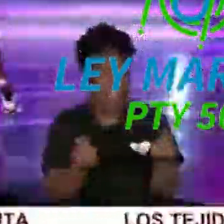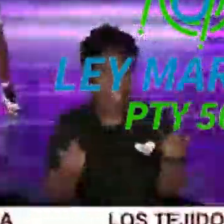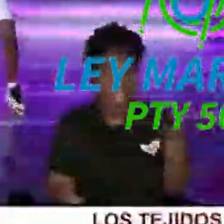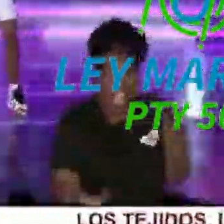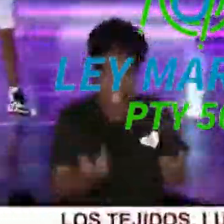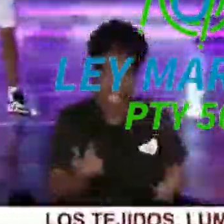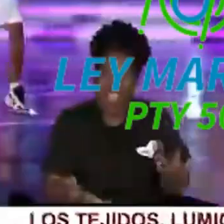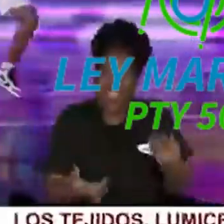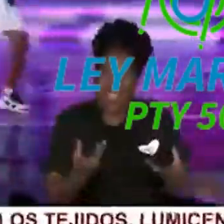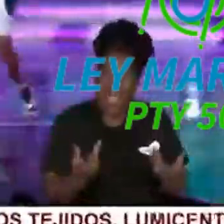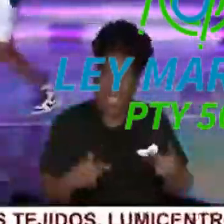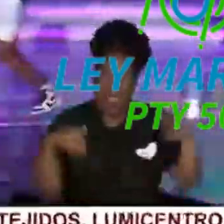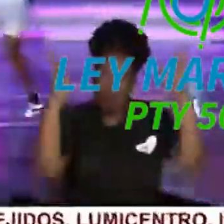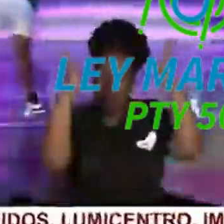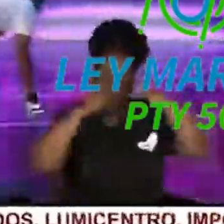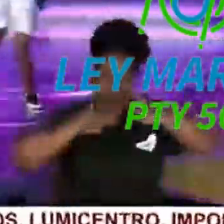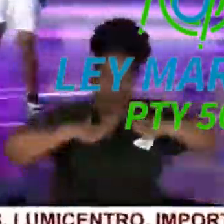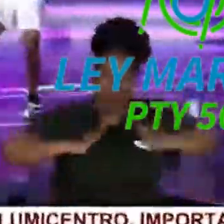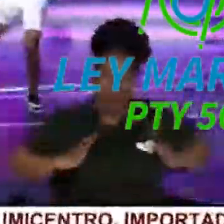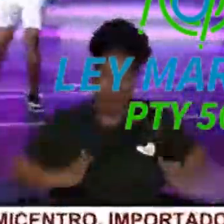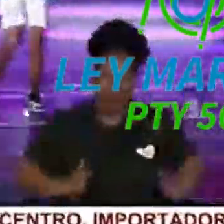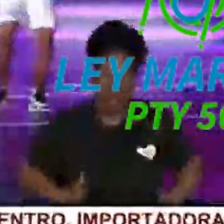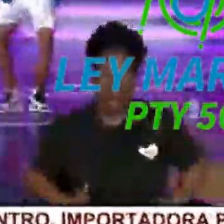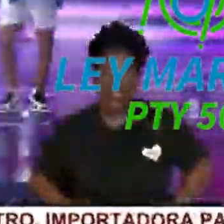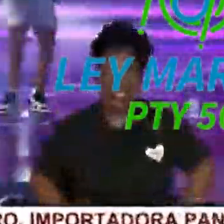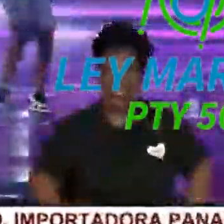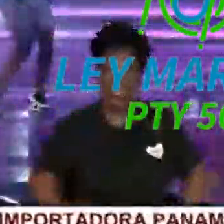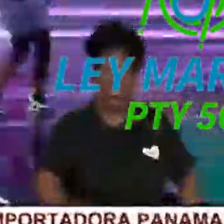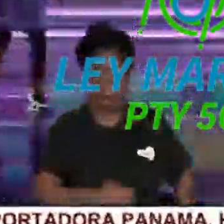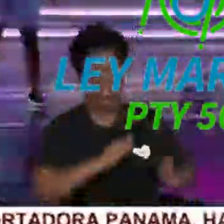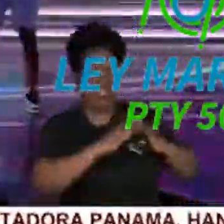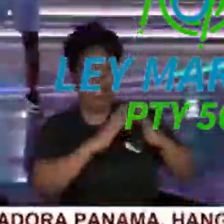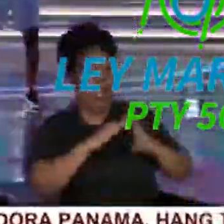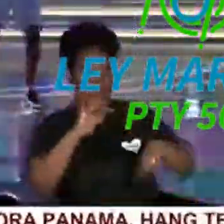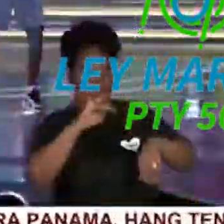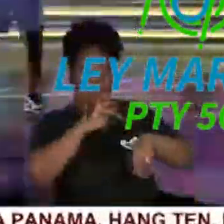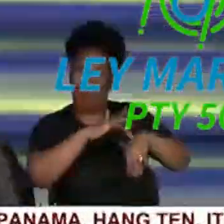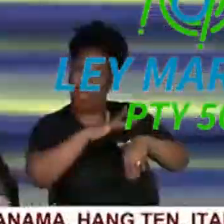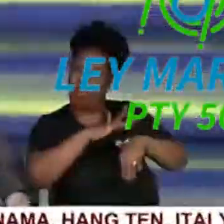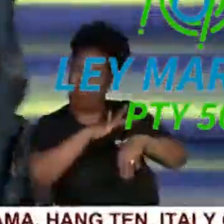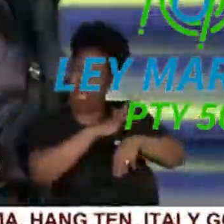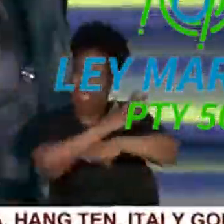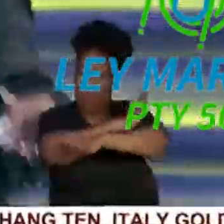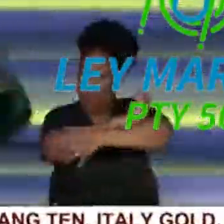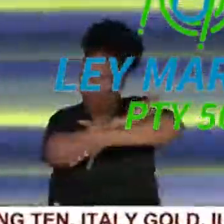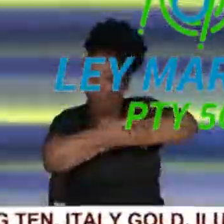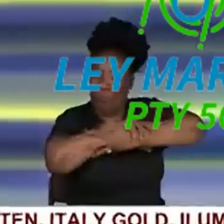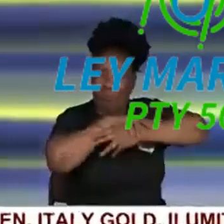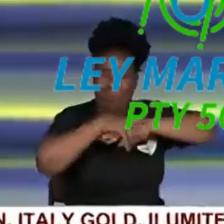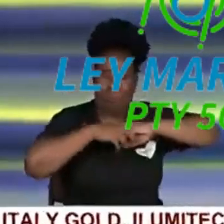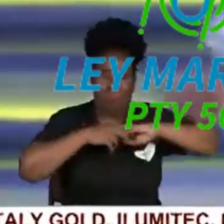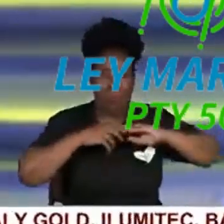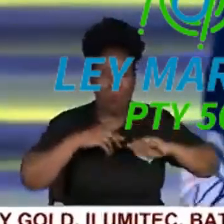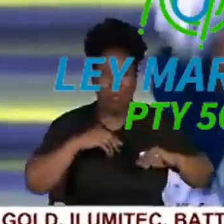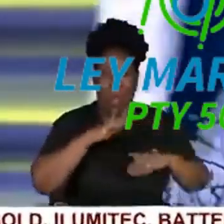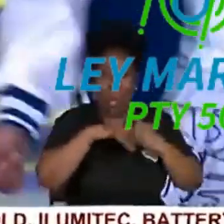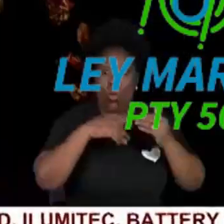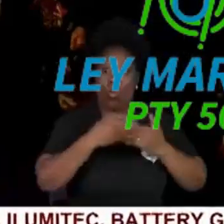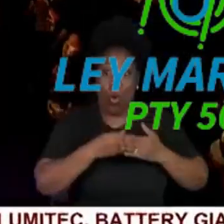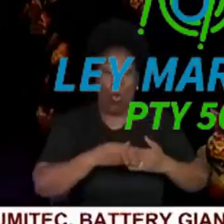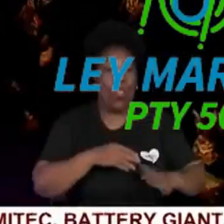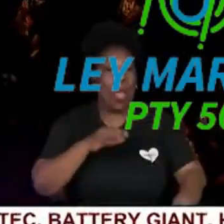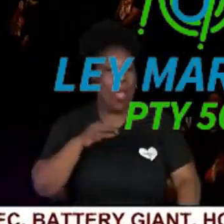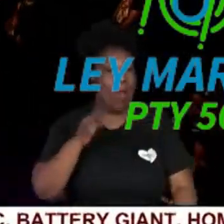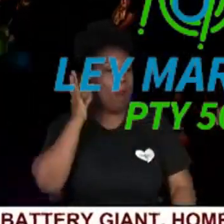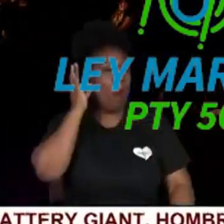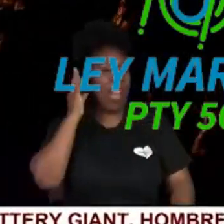¿Cómo? Y yo que soy la de la casa no la toca. A la de la casa no la soba. ¿Y cómo dice? Toda mujer abajo quiere un